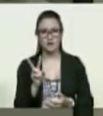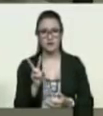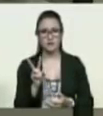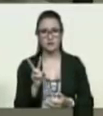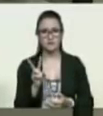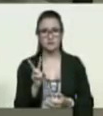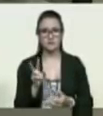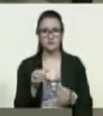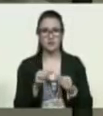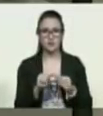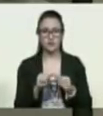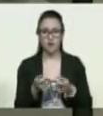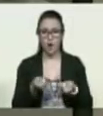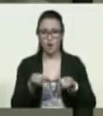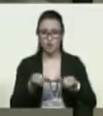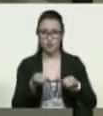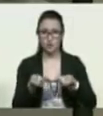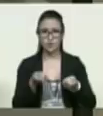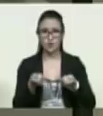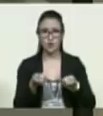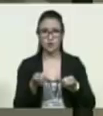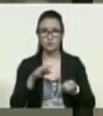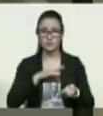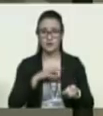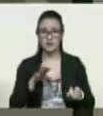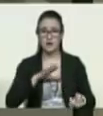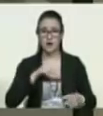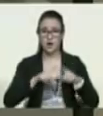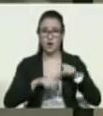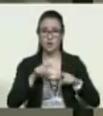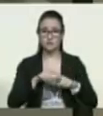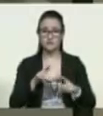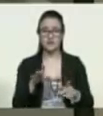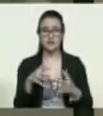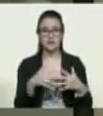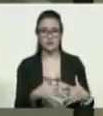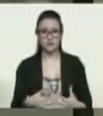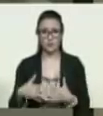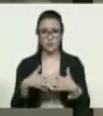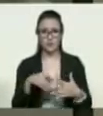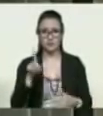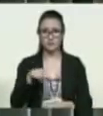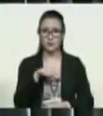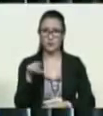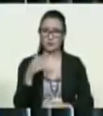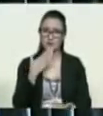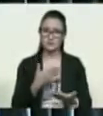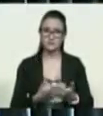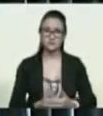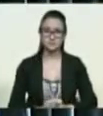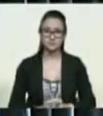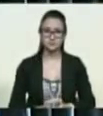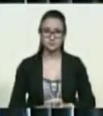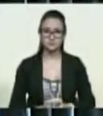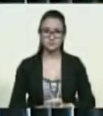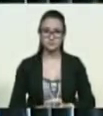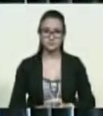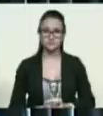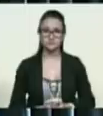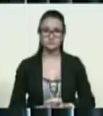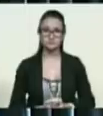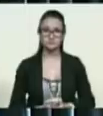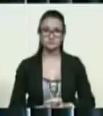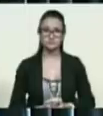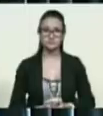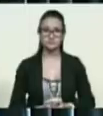de mantener el control sobre los activos de Citgo en Estados Unidos? Muchas gracias. Mire, Guillermo, ya yo tengo algún tiempo, a mí se me